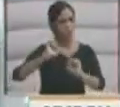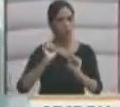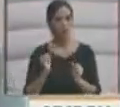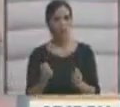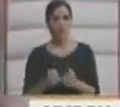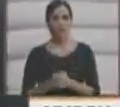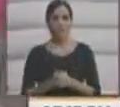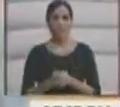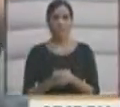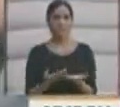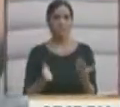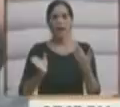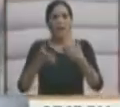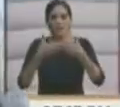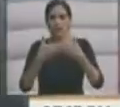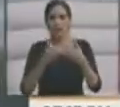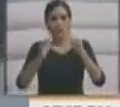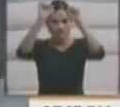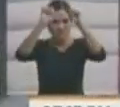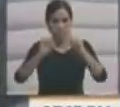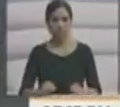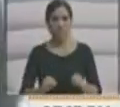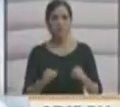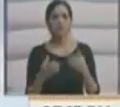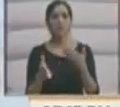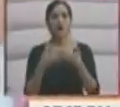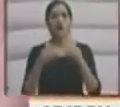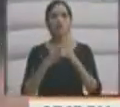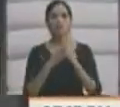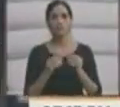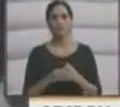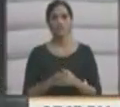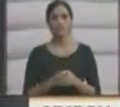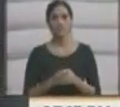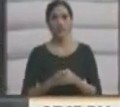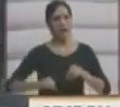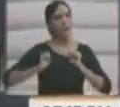Nos trancaron por la Santa María y nos empujaron la nariz a empujones.